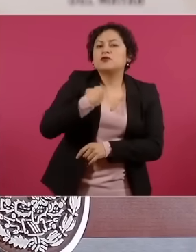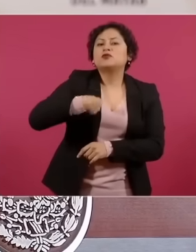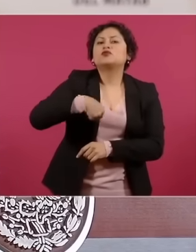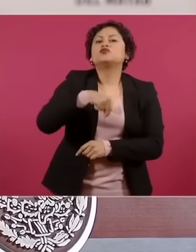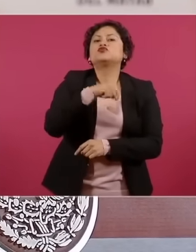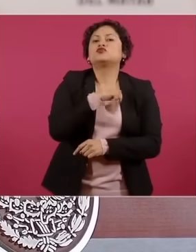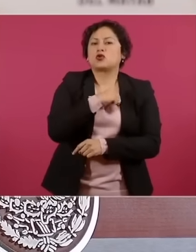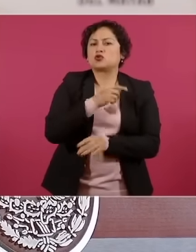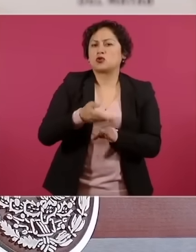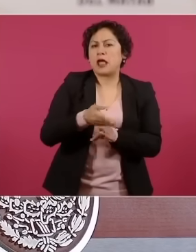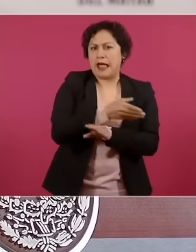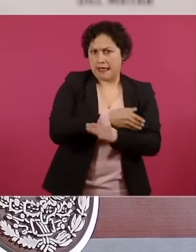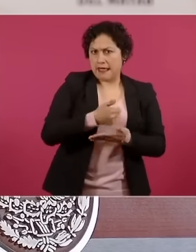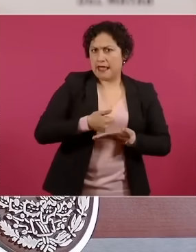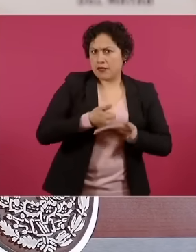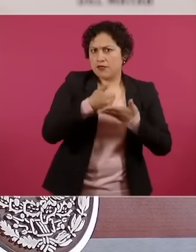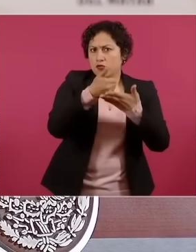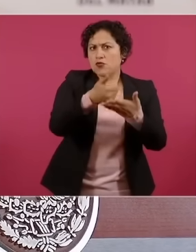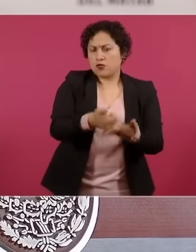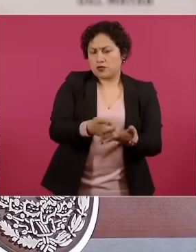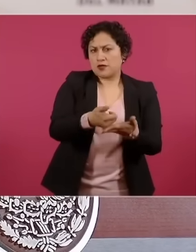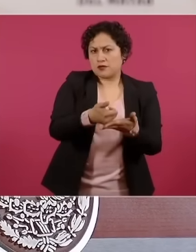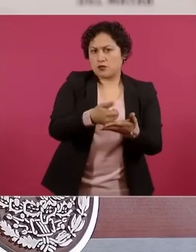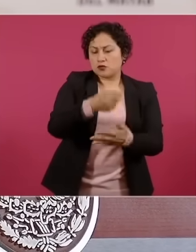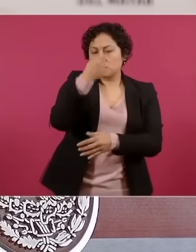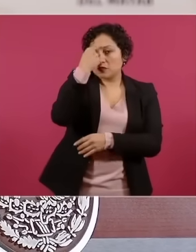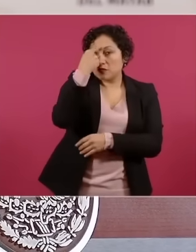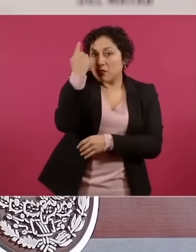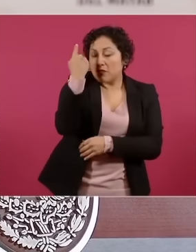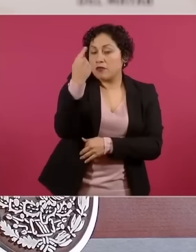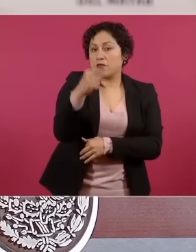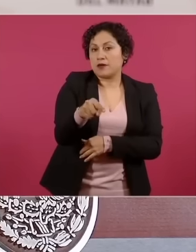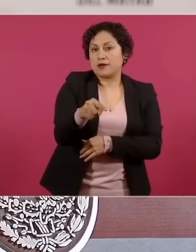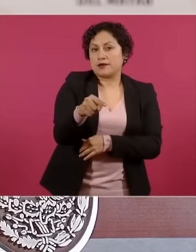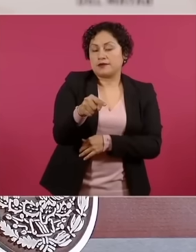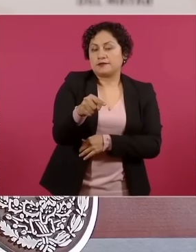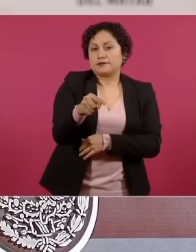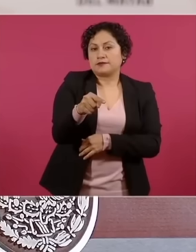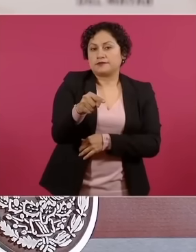para que no se introduzcan